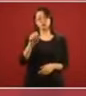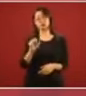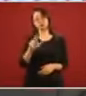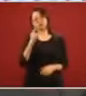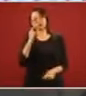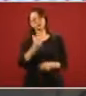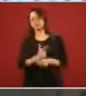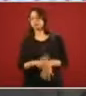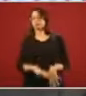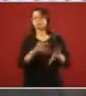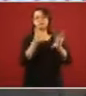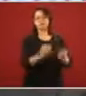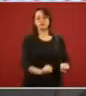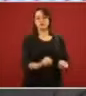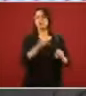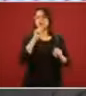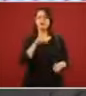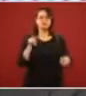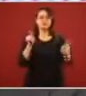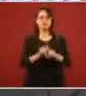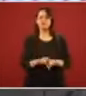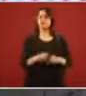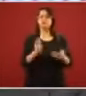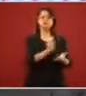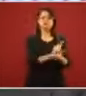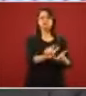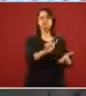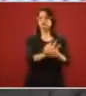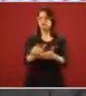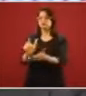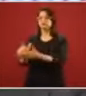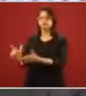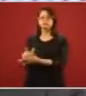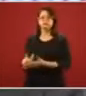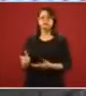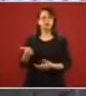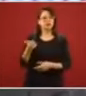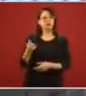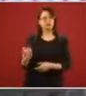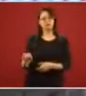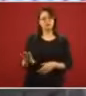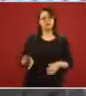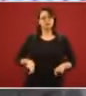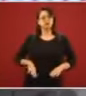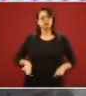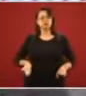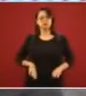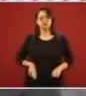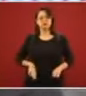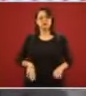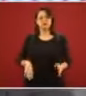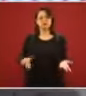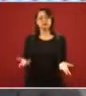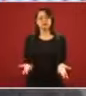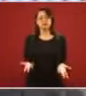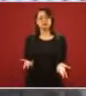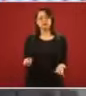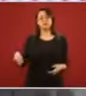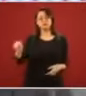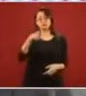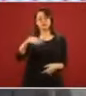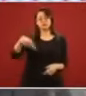Pero así otros casos. Entonces, que no se esté pensando que es lo